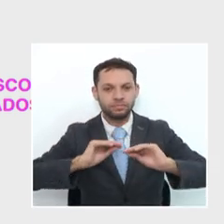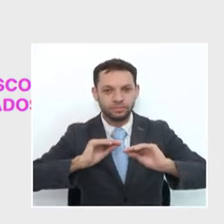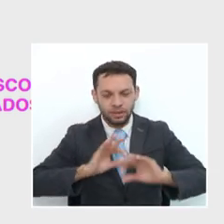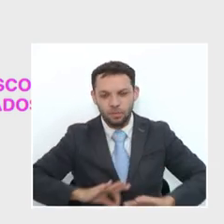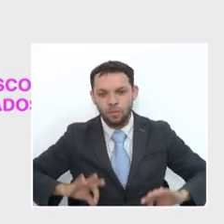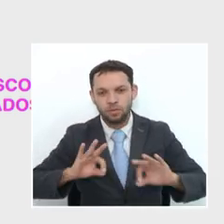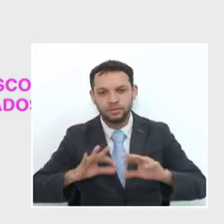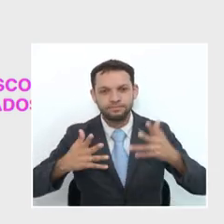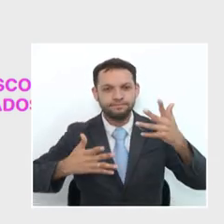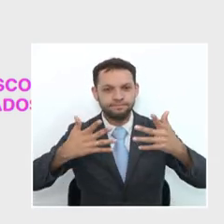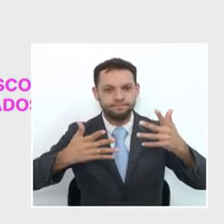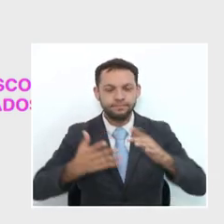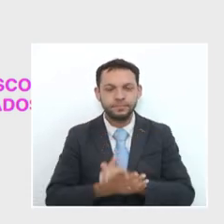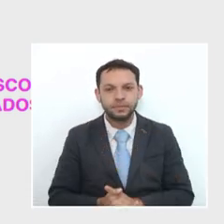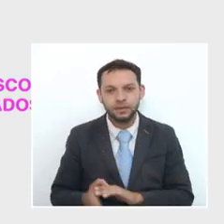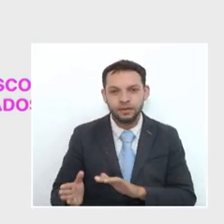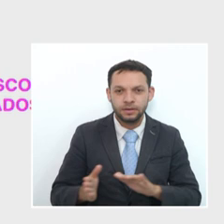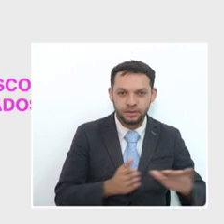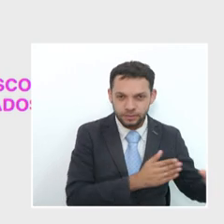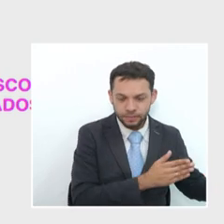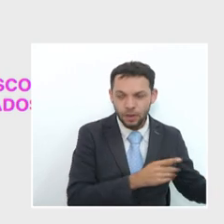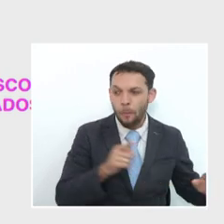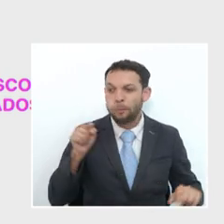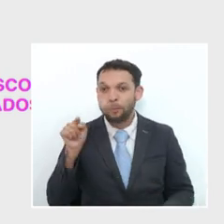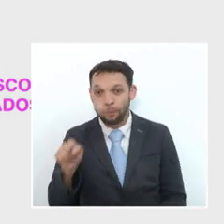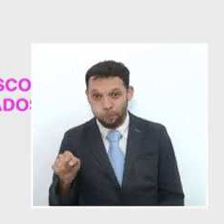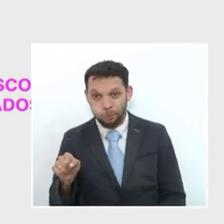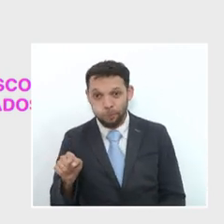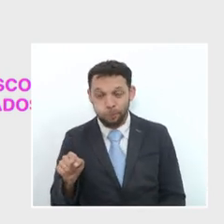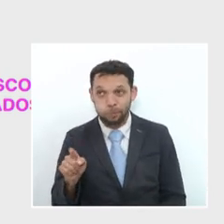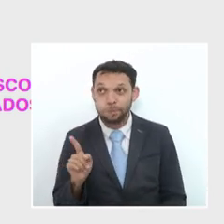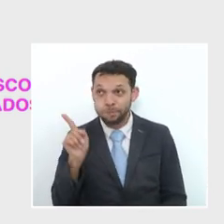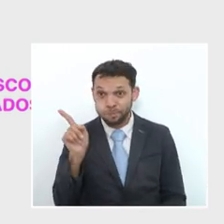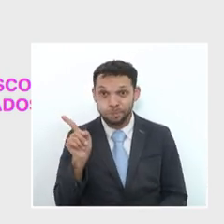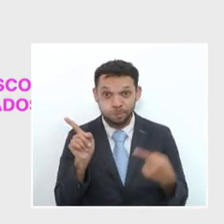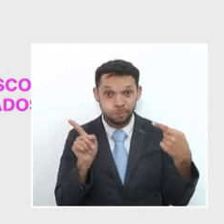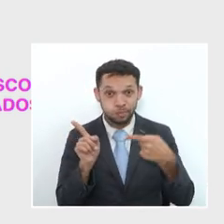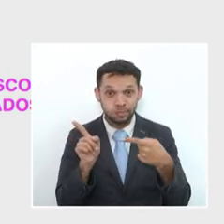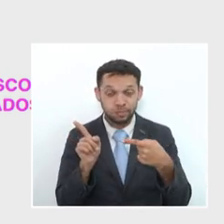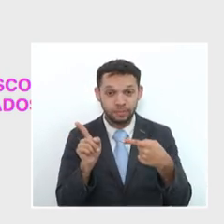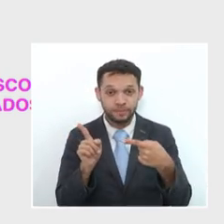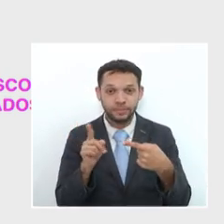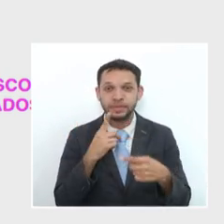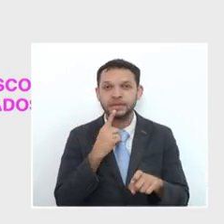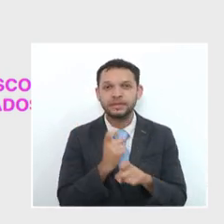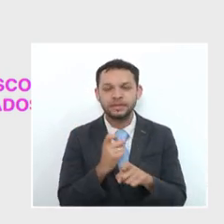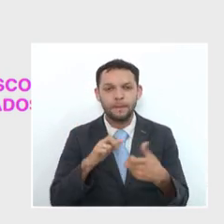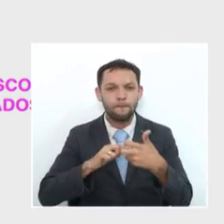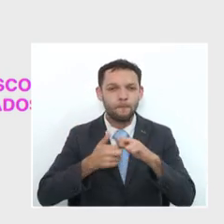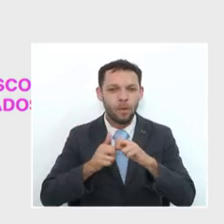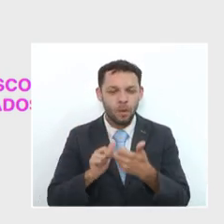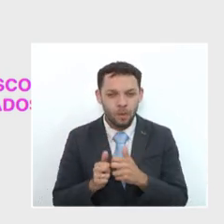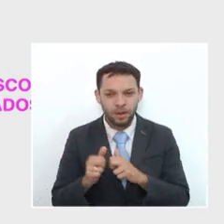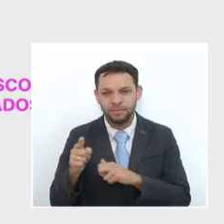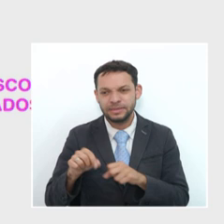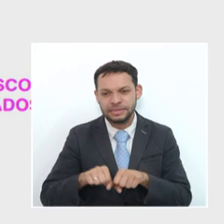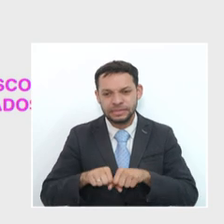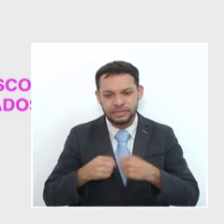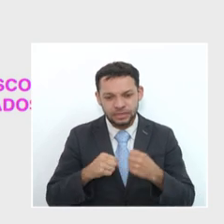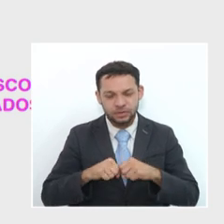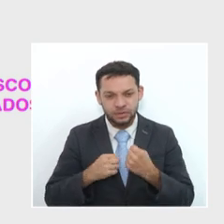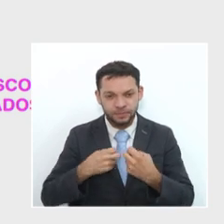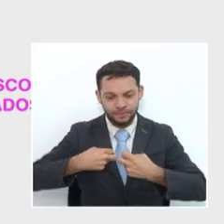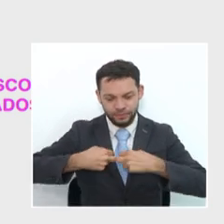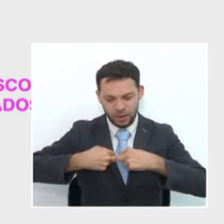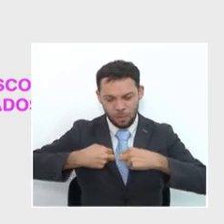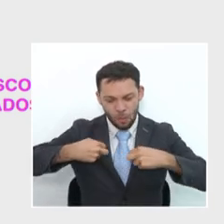sus manos. Y ahí donde está él, ahí dice menisco dañado y arriba cartílago dañado y todo eso se